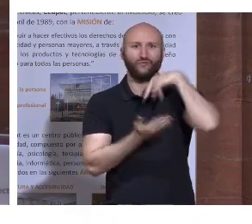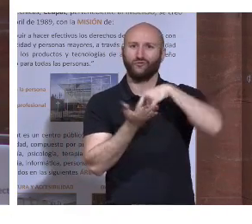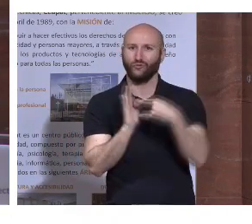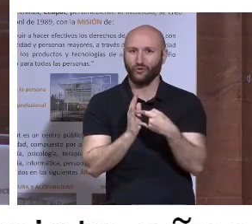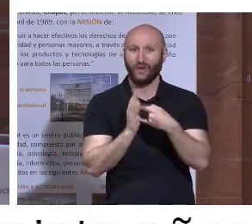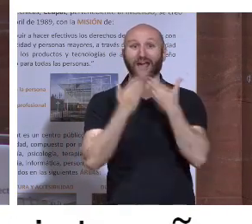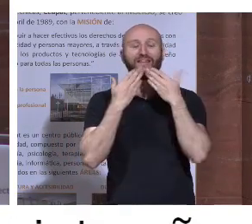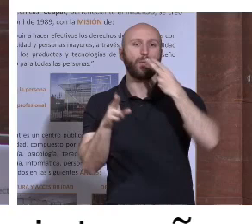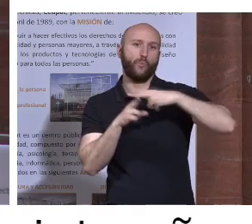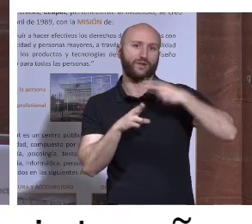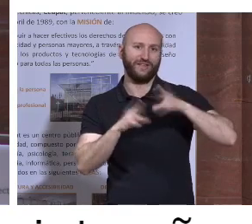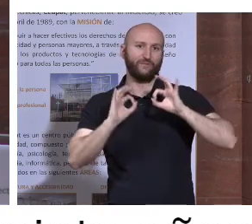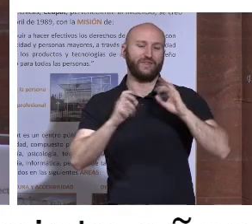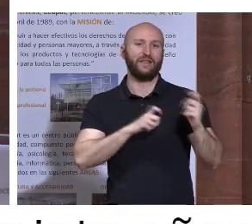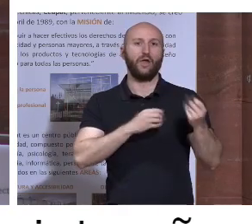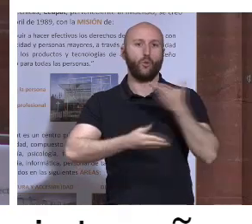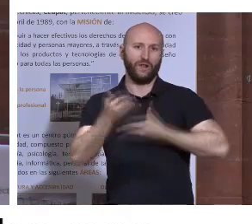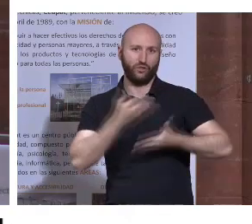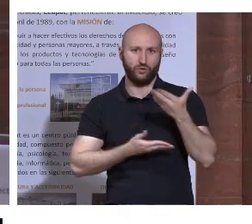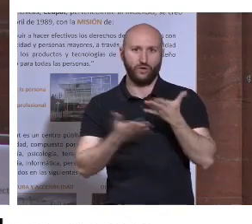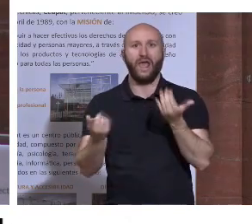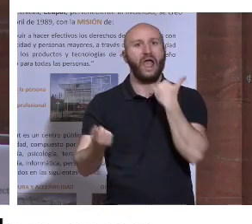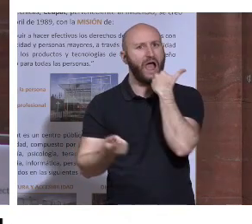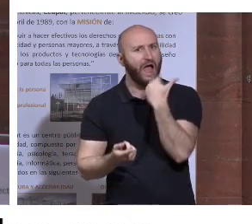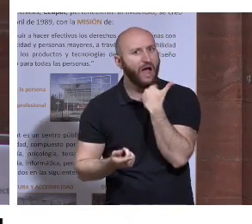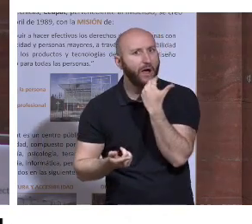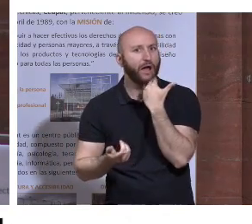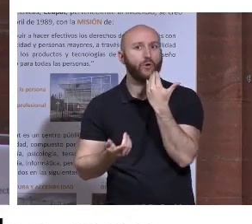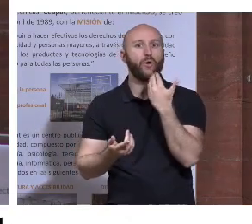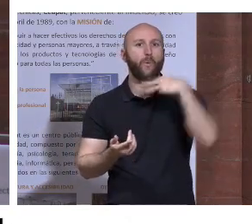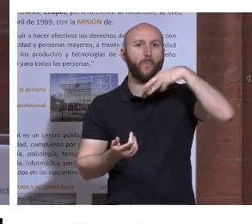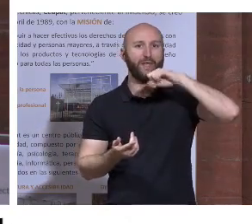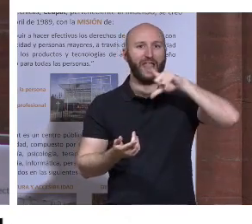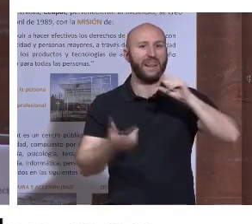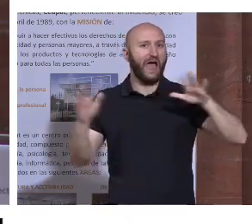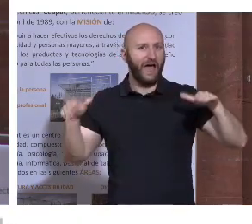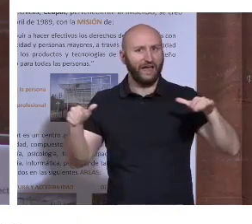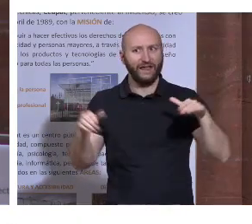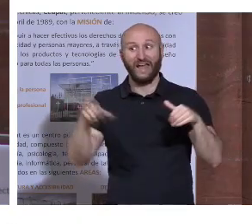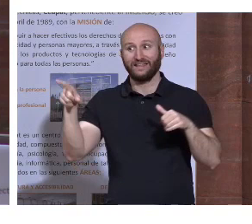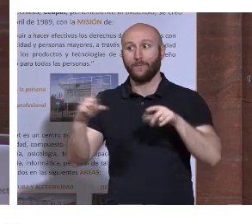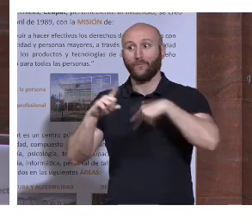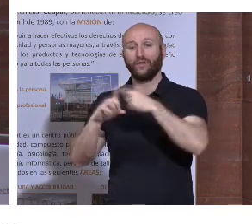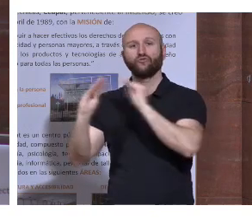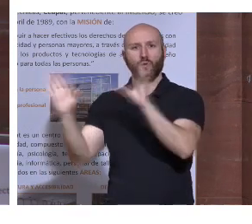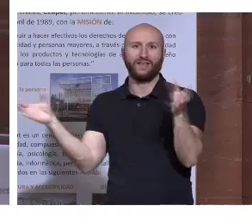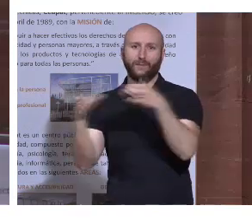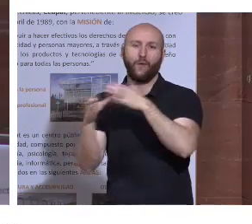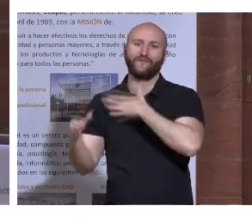todas las políticas de cooperación. Algo. Yo, Miguel Ángel, a ti y a tu equipo os quiero en